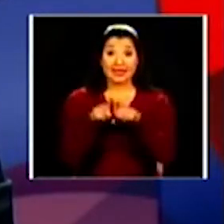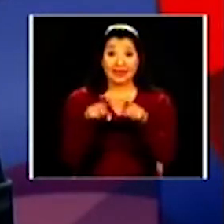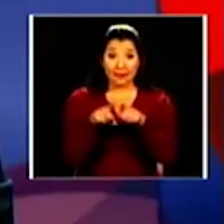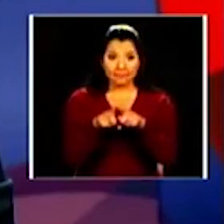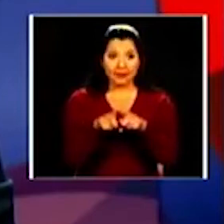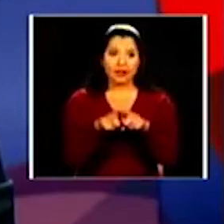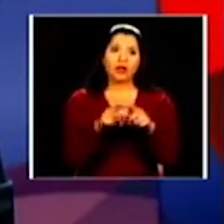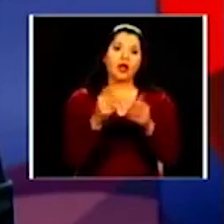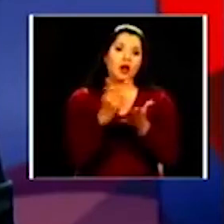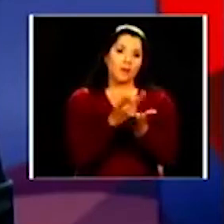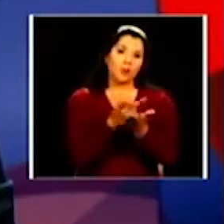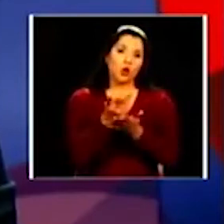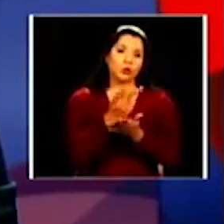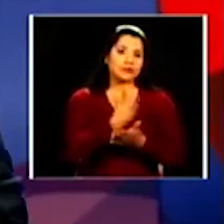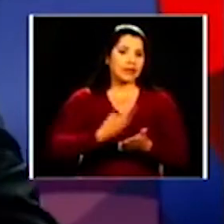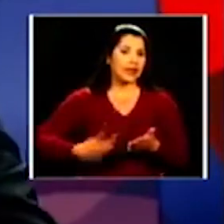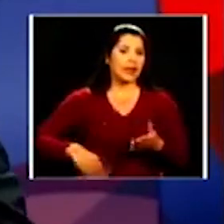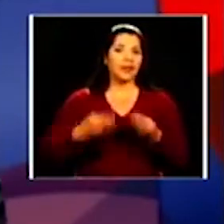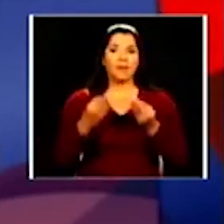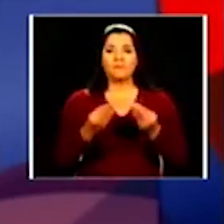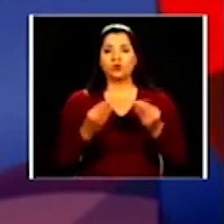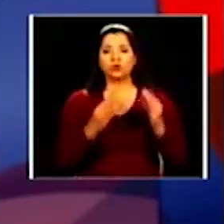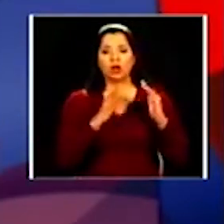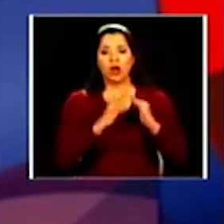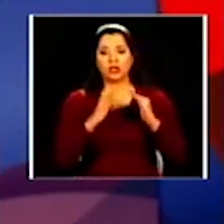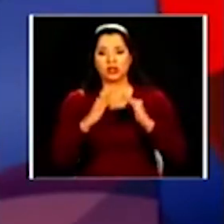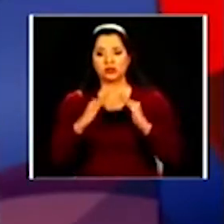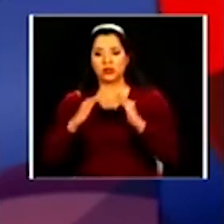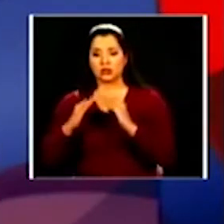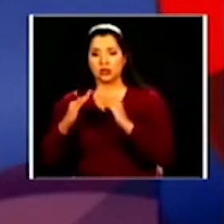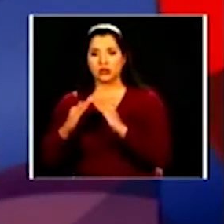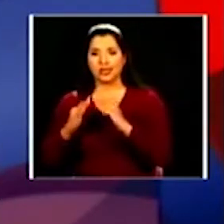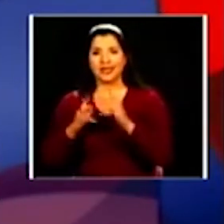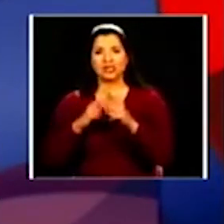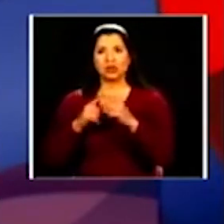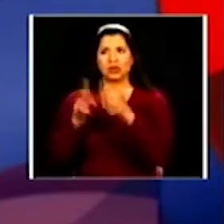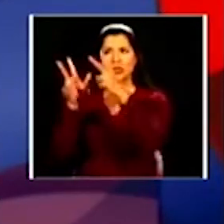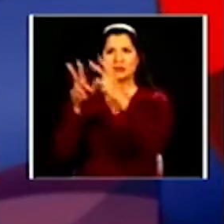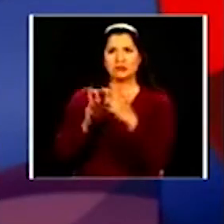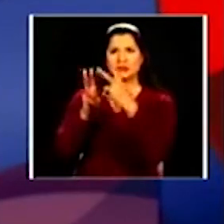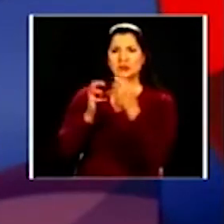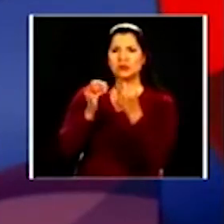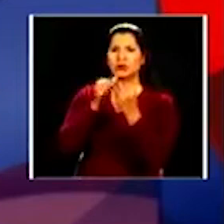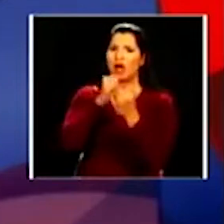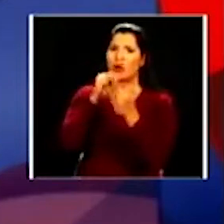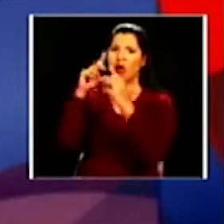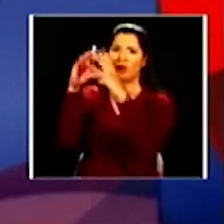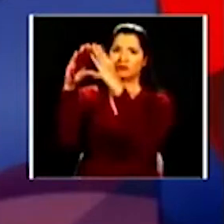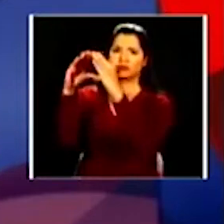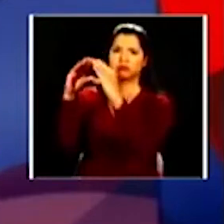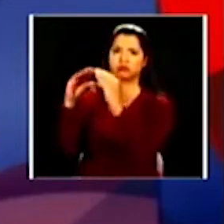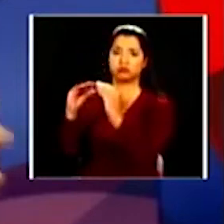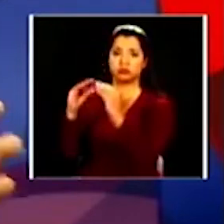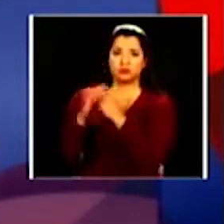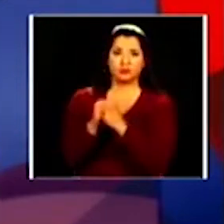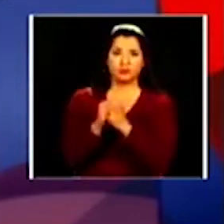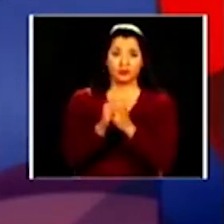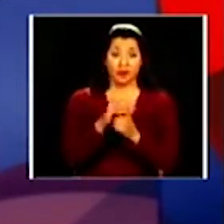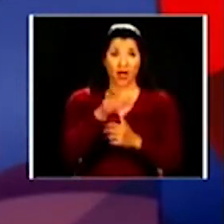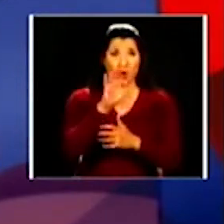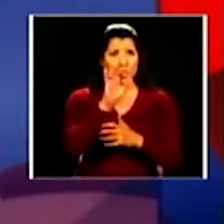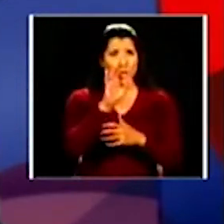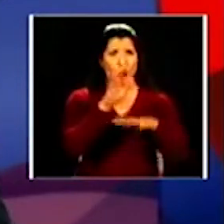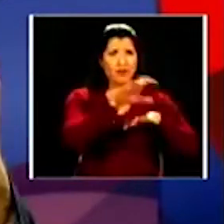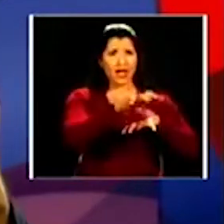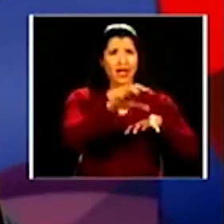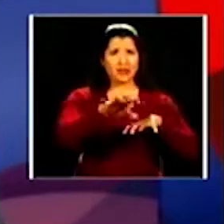que ha sufrido la provincia, sobre todo inmobiliaria, es la que ha puesto mucha presión. Las 9 principalmente, 9 cantones, si no excluyendo Sarapiquí